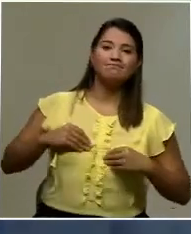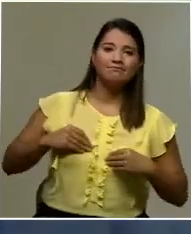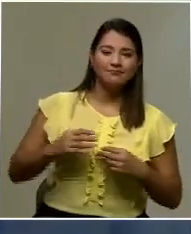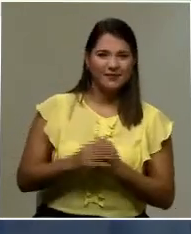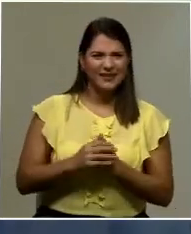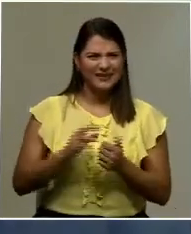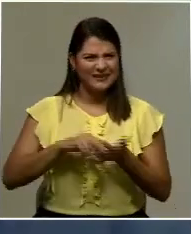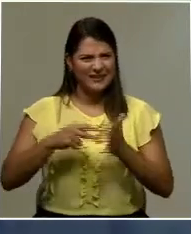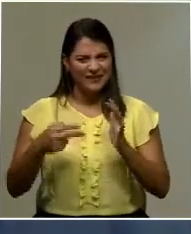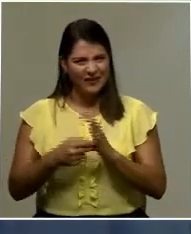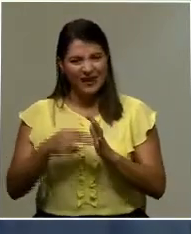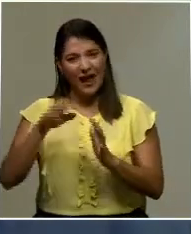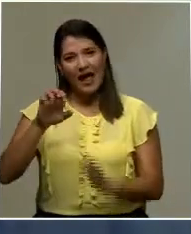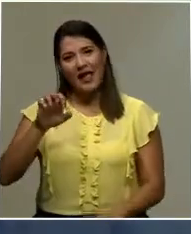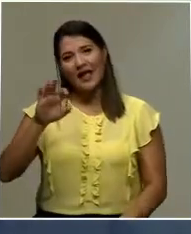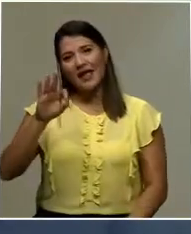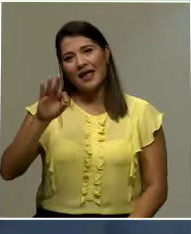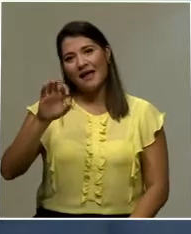palabras sencillas.